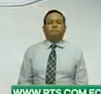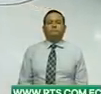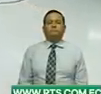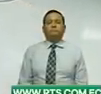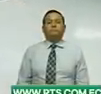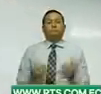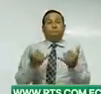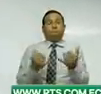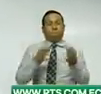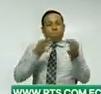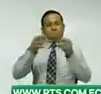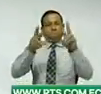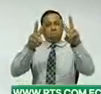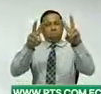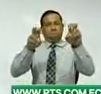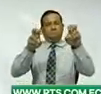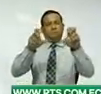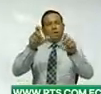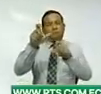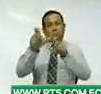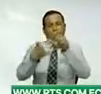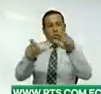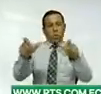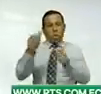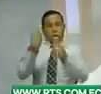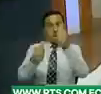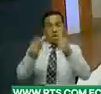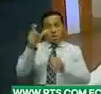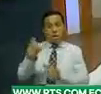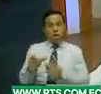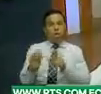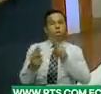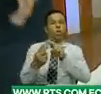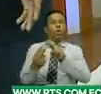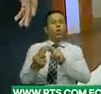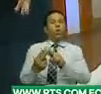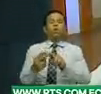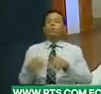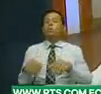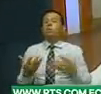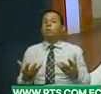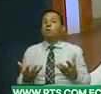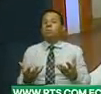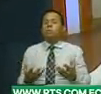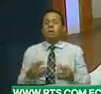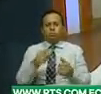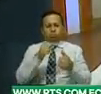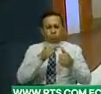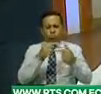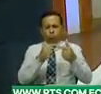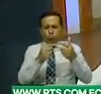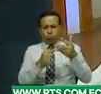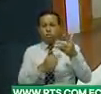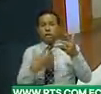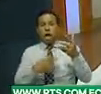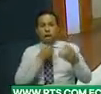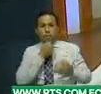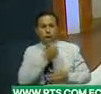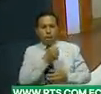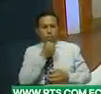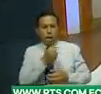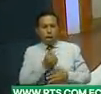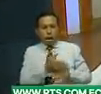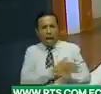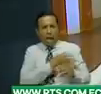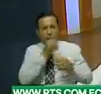Y hoy le ponemos fin al segmento Conociendo al Candidato, en el que les hemos mostrado la otra cara de cada uno de los aspirantes a la